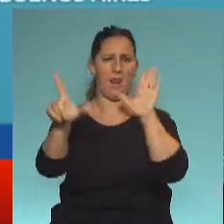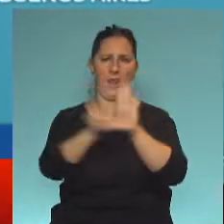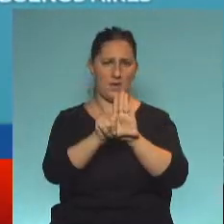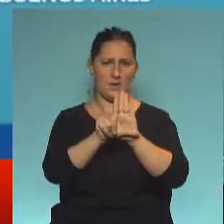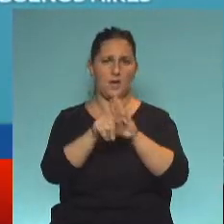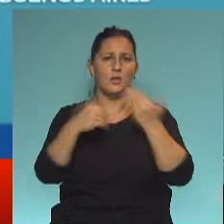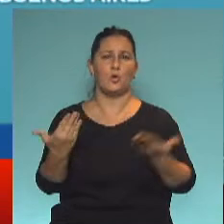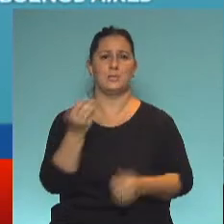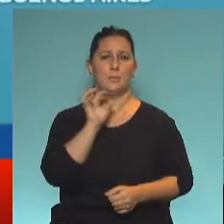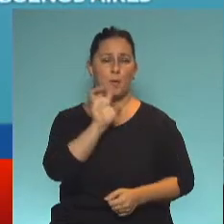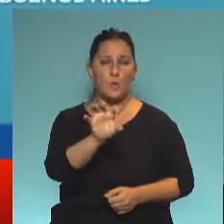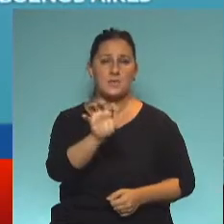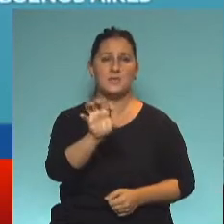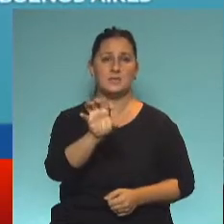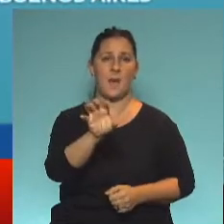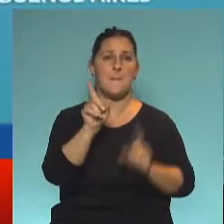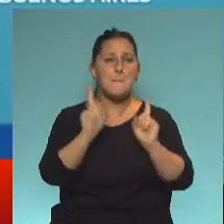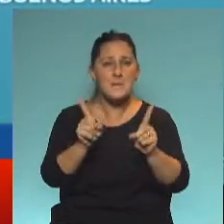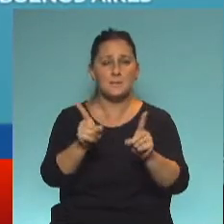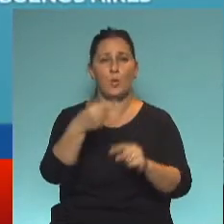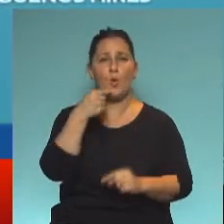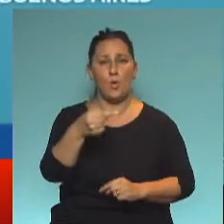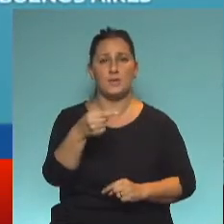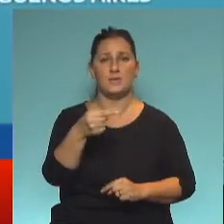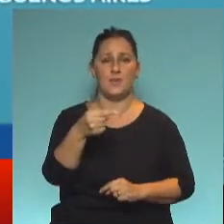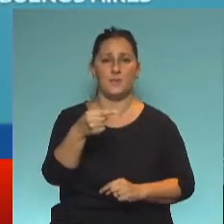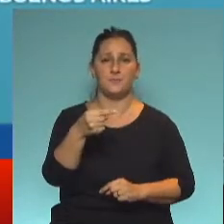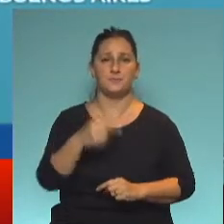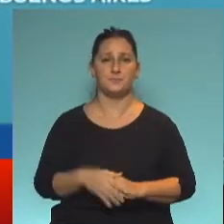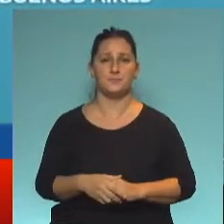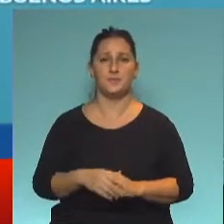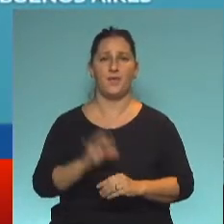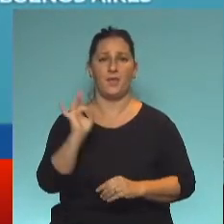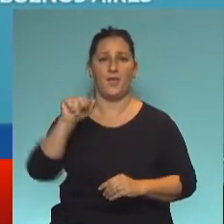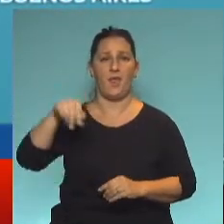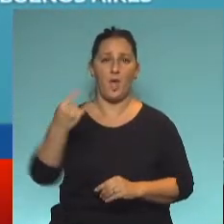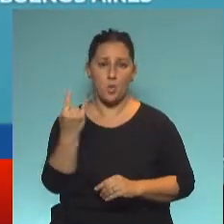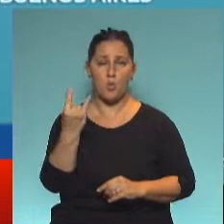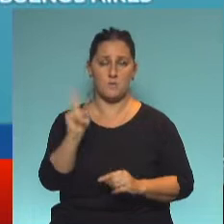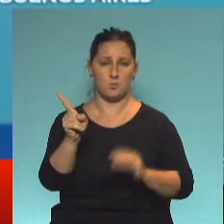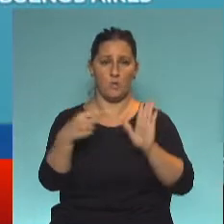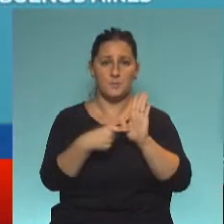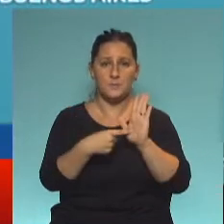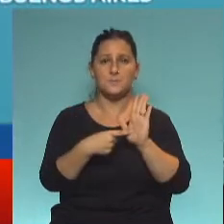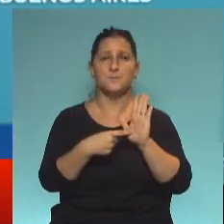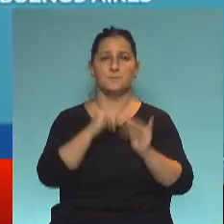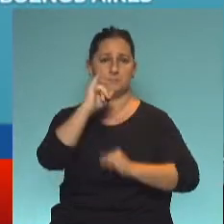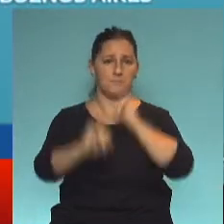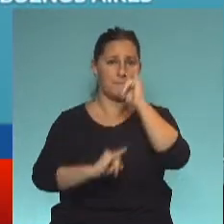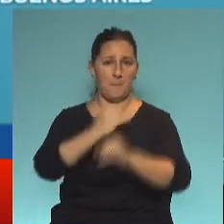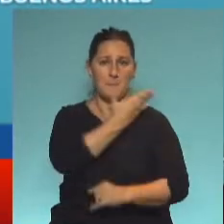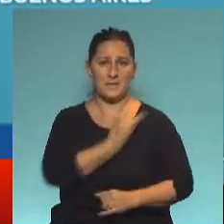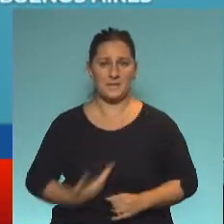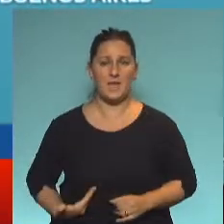provincia de Buenos Aires, tal como marca el decreto y tal como instruyó el